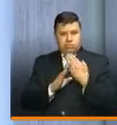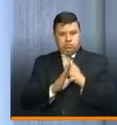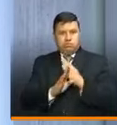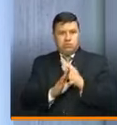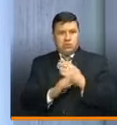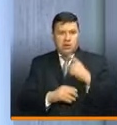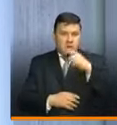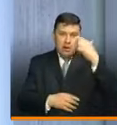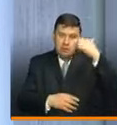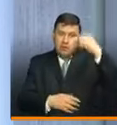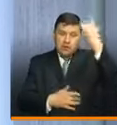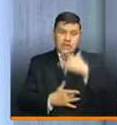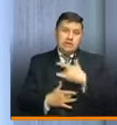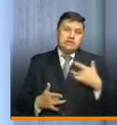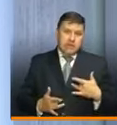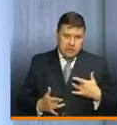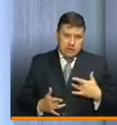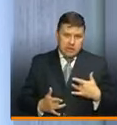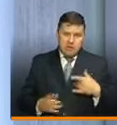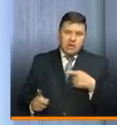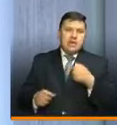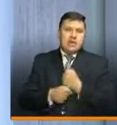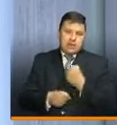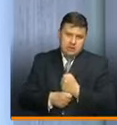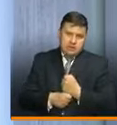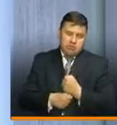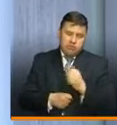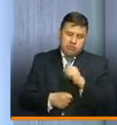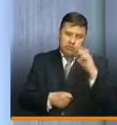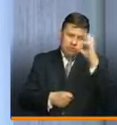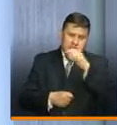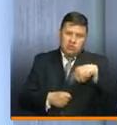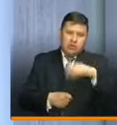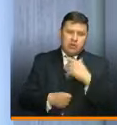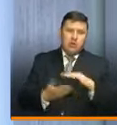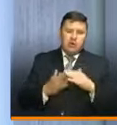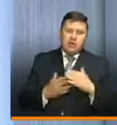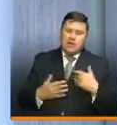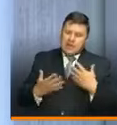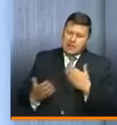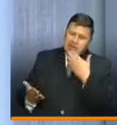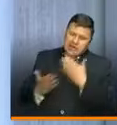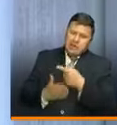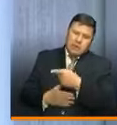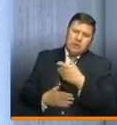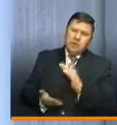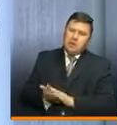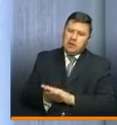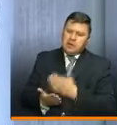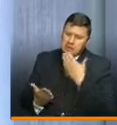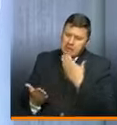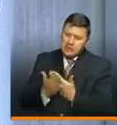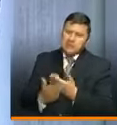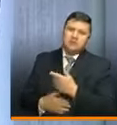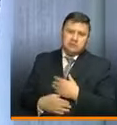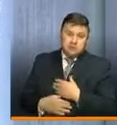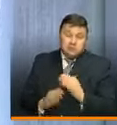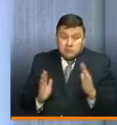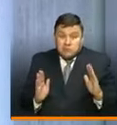nuestros profesionales de la salud, a nuestros trabajadores y evidente a toda la comunidad. Yo quiero, con eso quiero dar mi agradecimiento